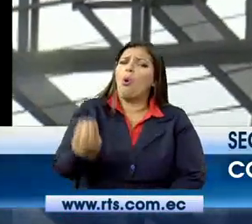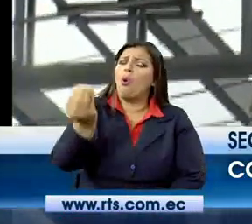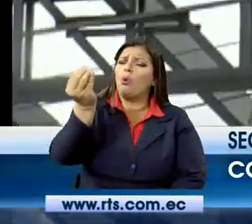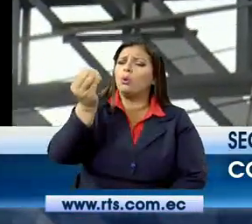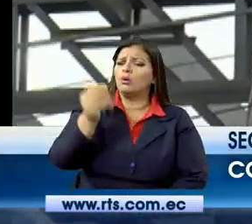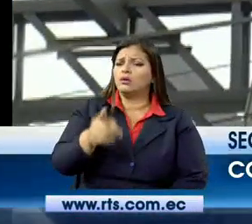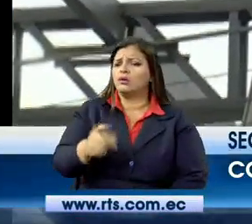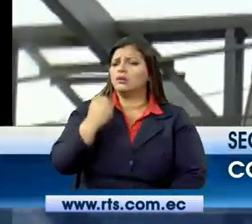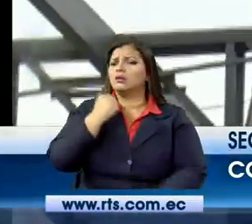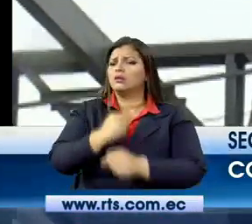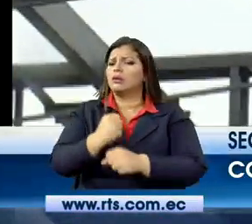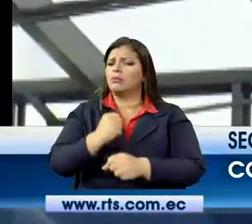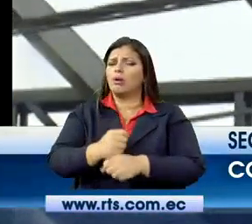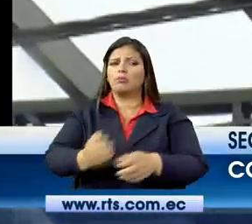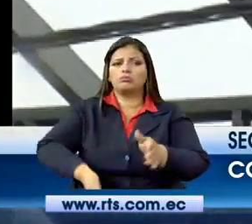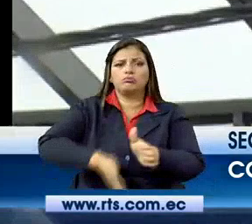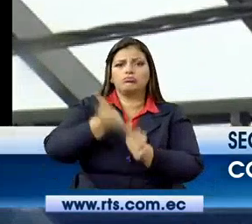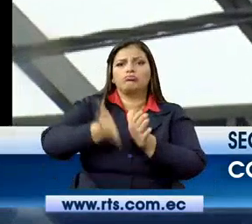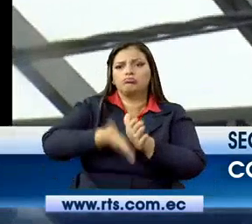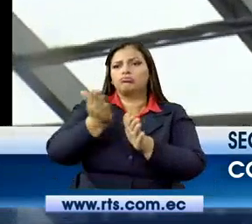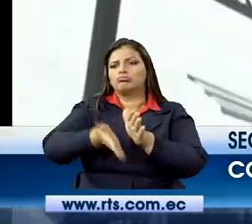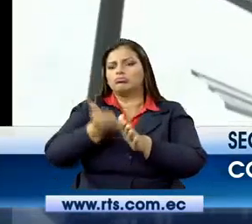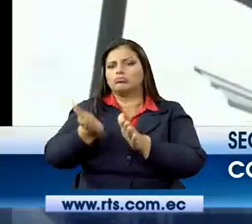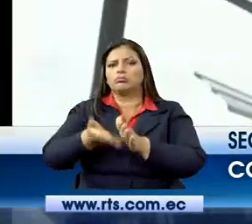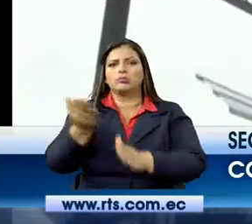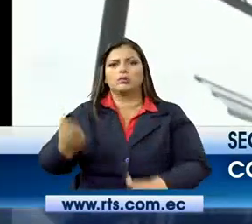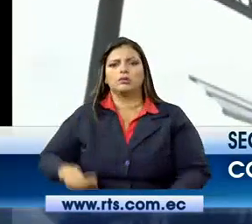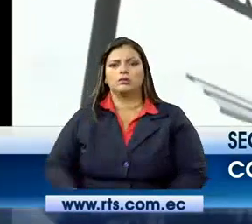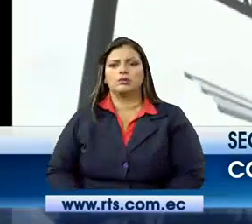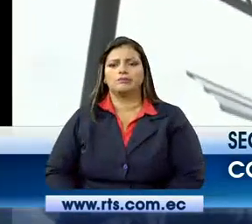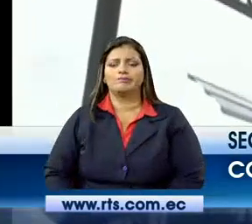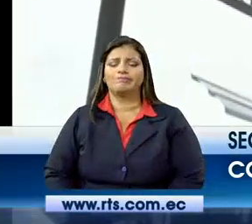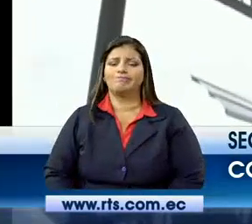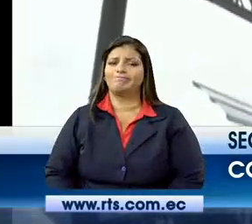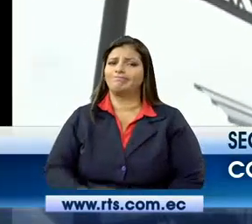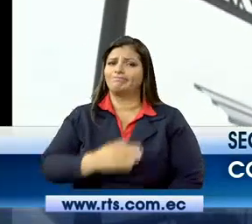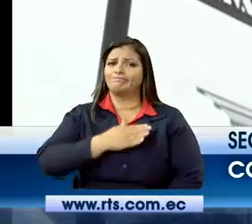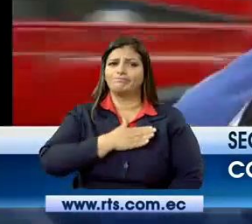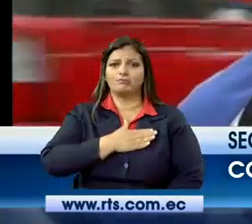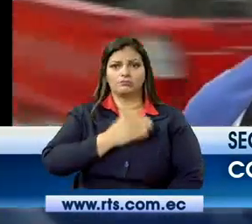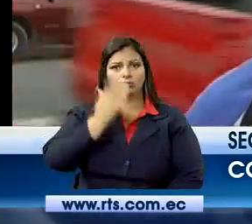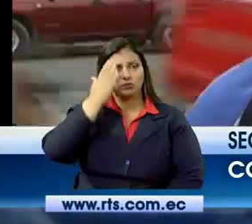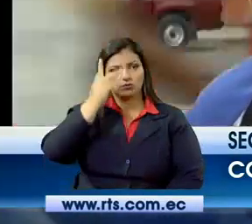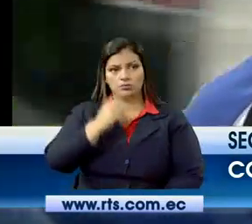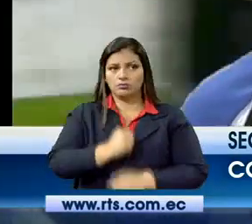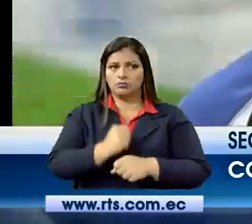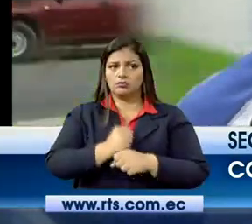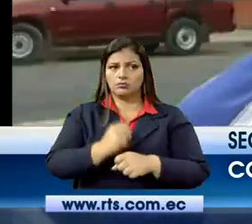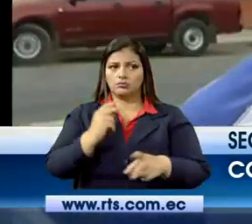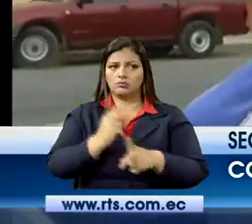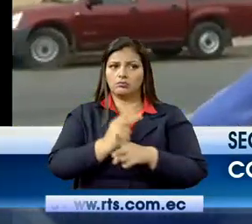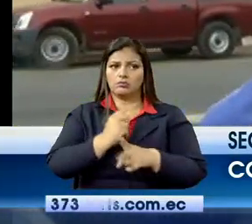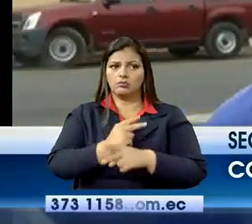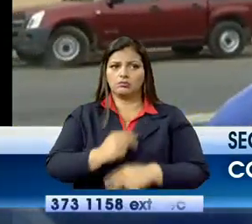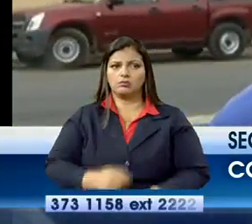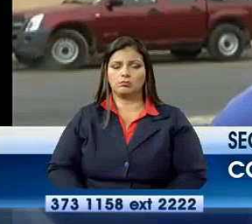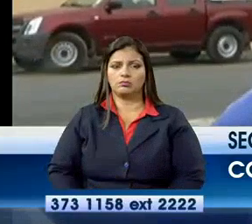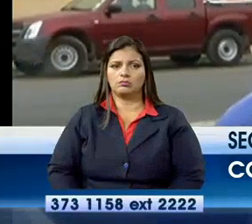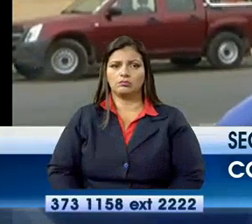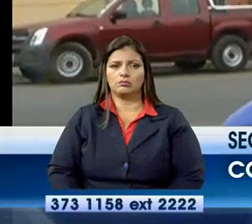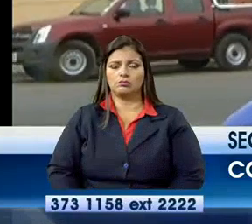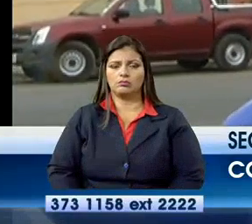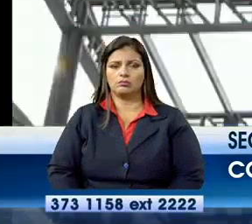albañil, lamenta el peligro al que muchas veces se ven expuestos en esta labor, asegura. Ese es el riesgo que corremos a veces